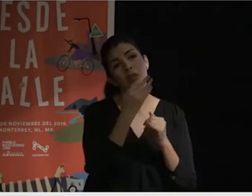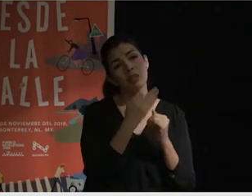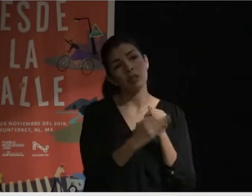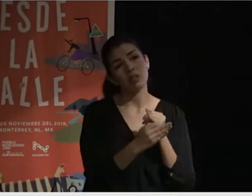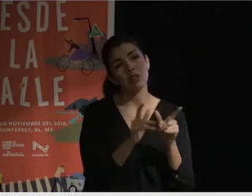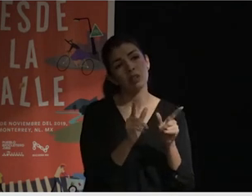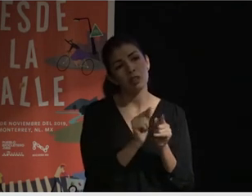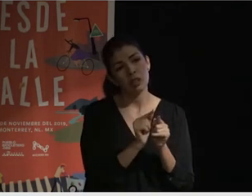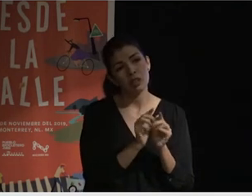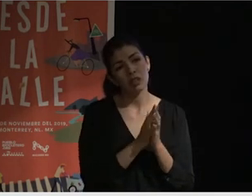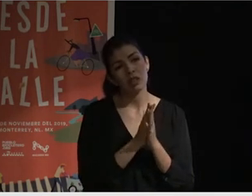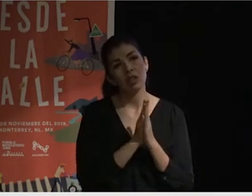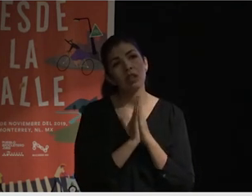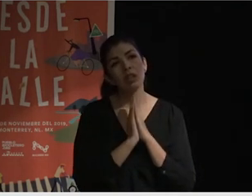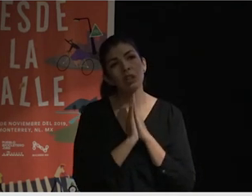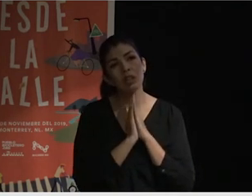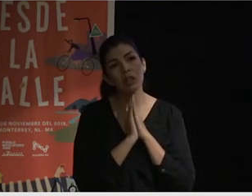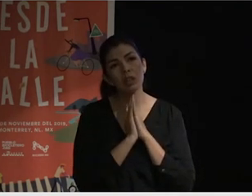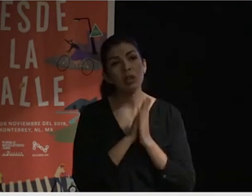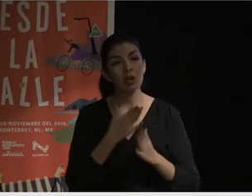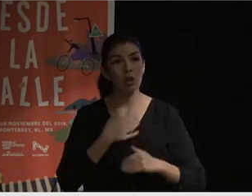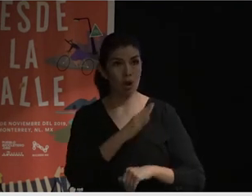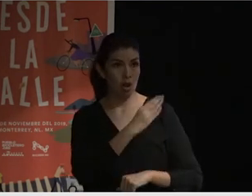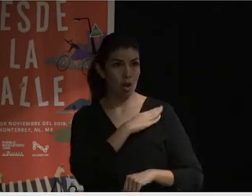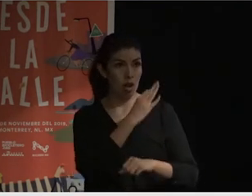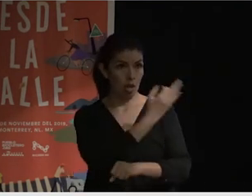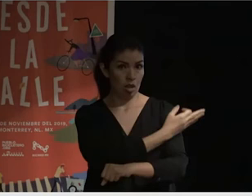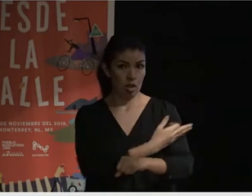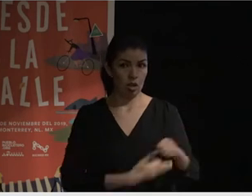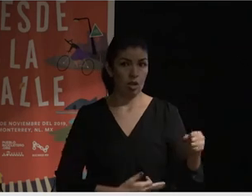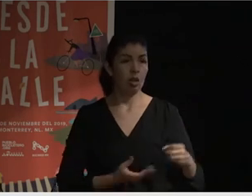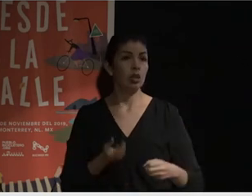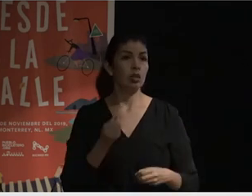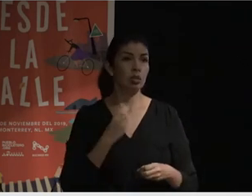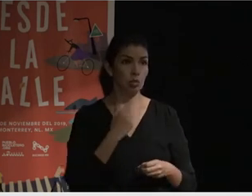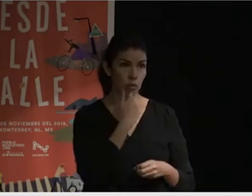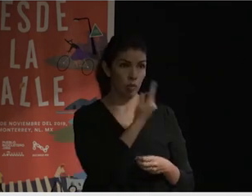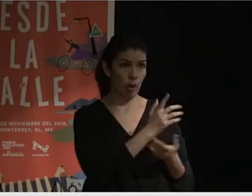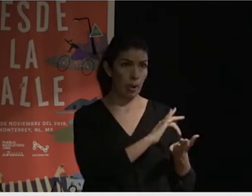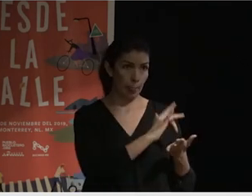empezar a hacer el cierre. Bueno. Sí, muy buenas tardes a todos, agradeciendo